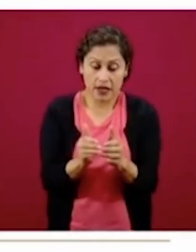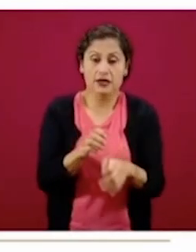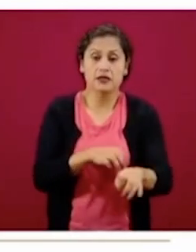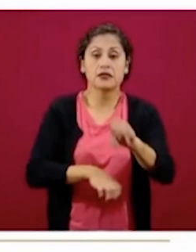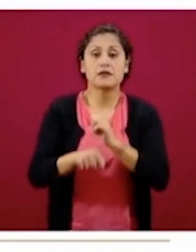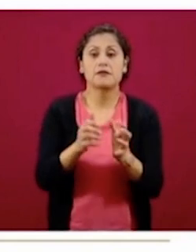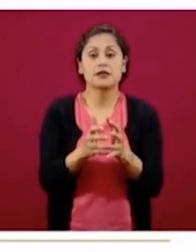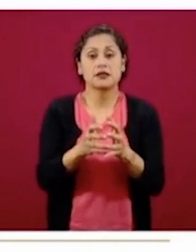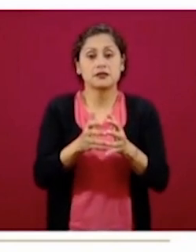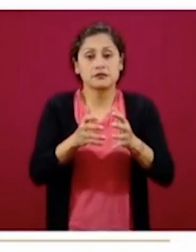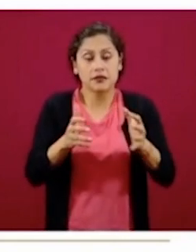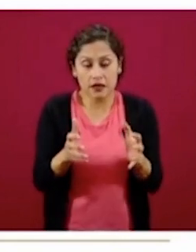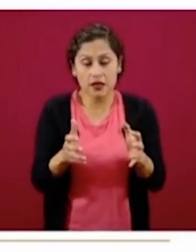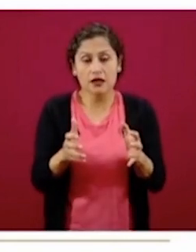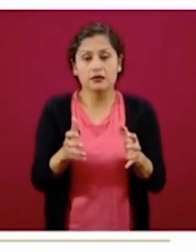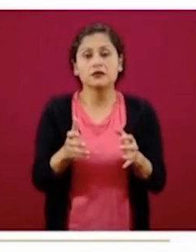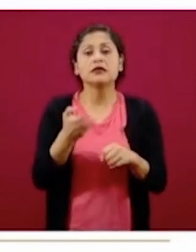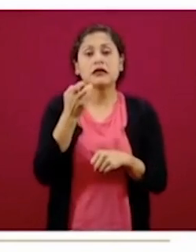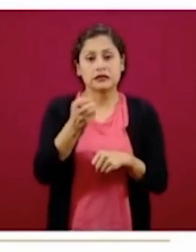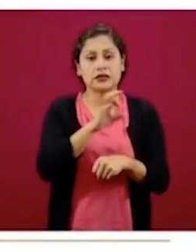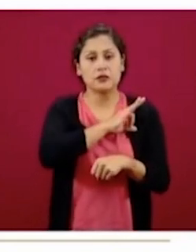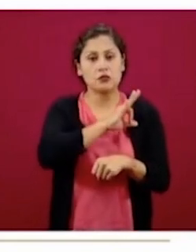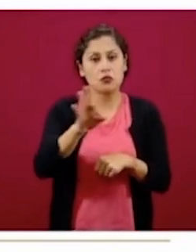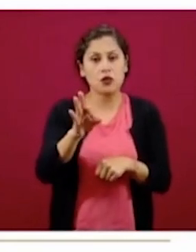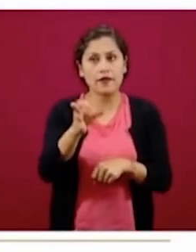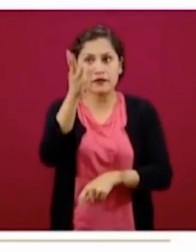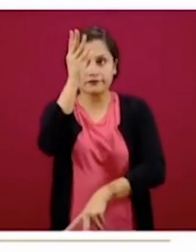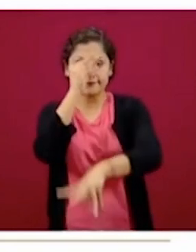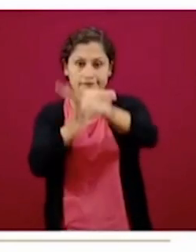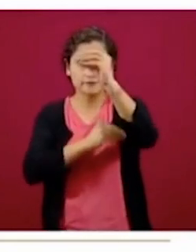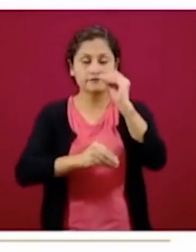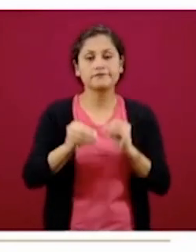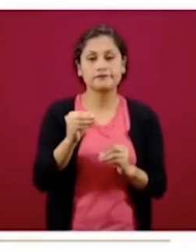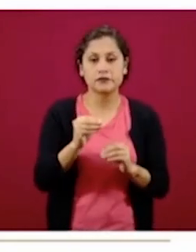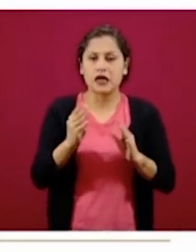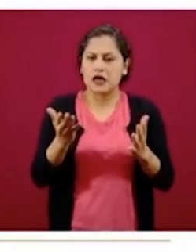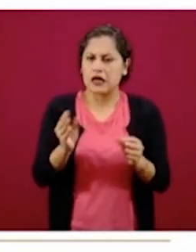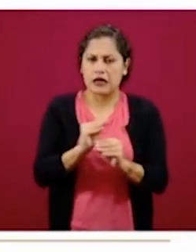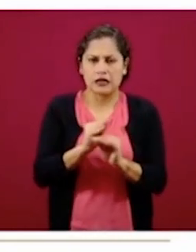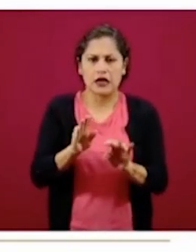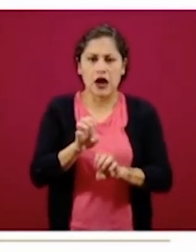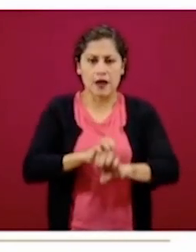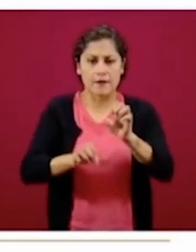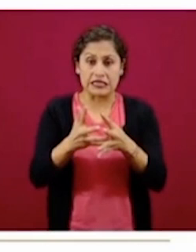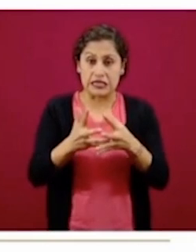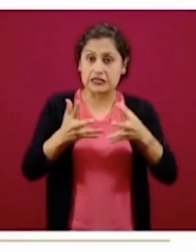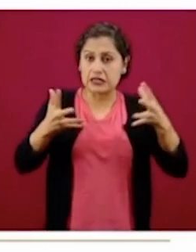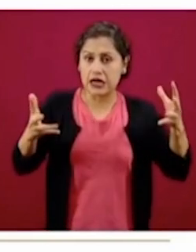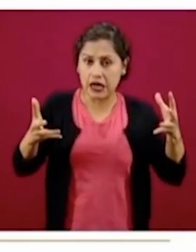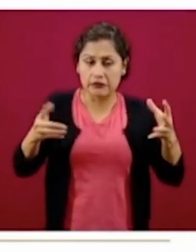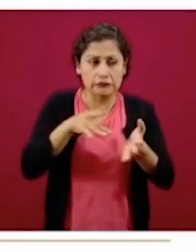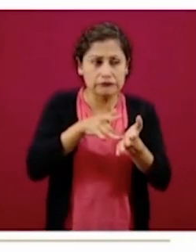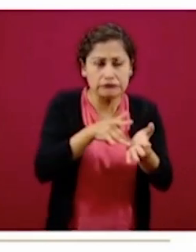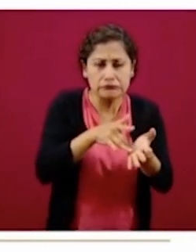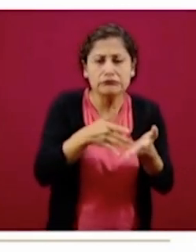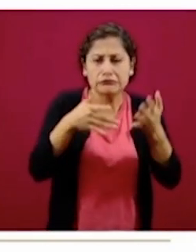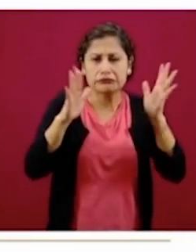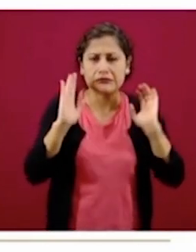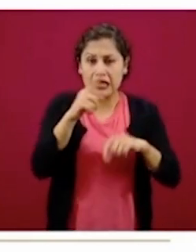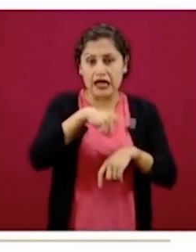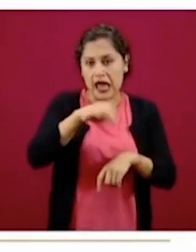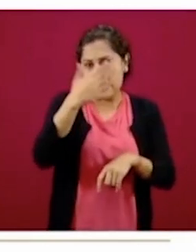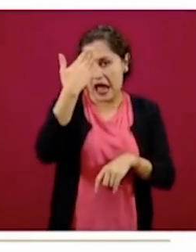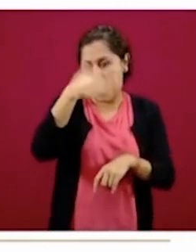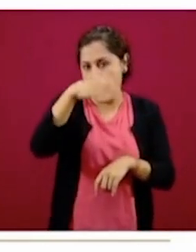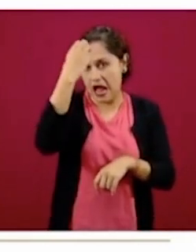A las empresas más grandes, bueno, de ellas probablemente tenemos mucho que aprender sobre cómo ir a los mercados globales. Queremos abrir ese abanico